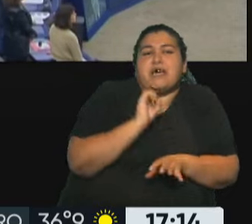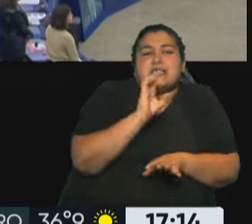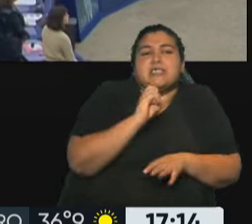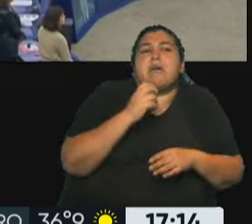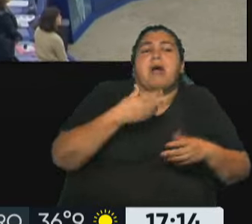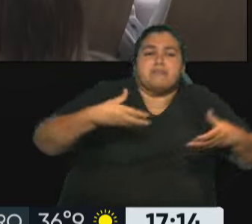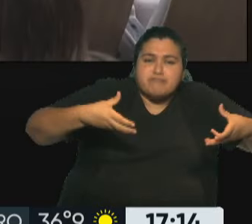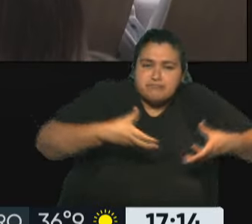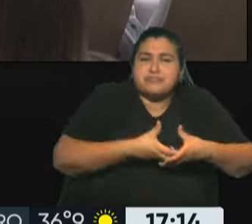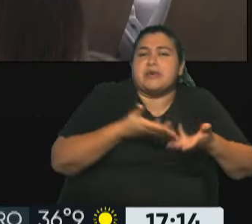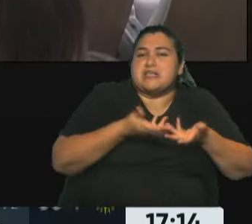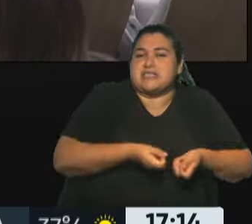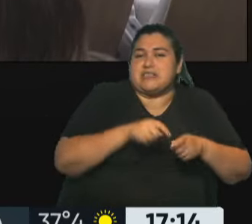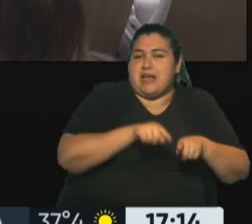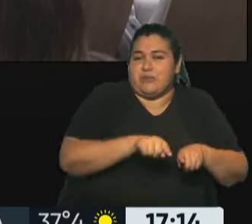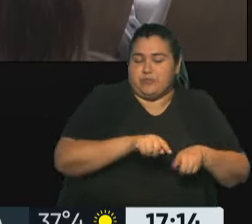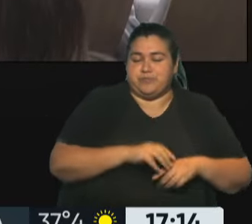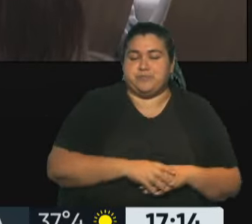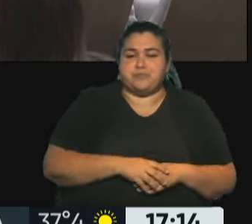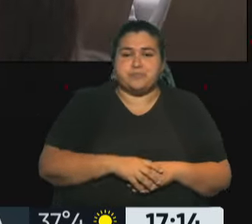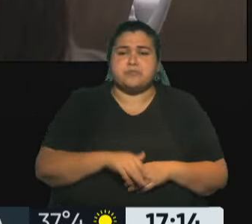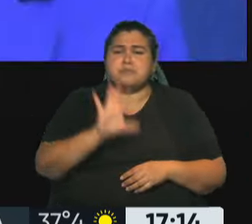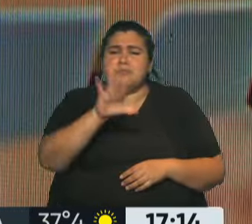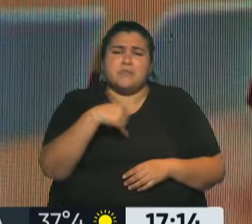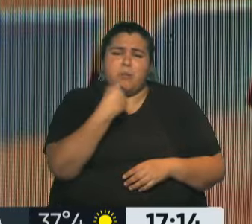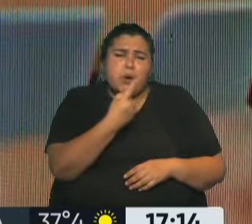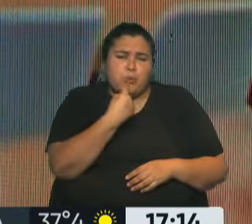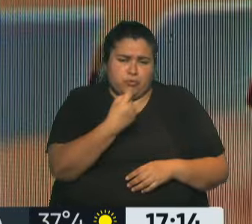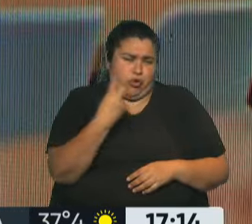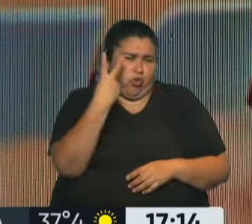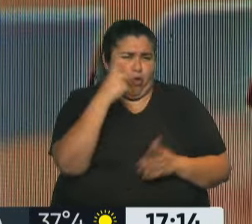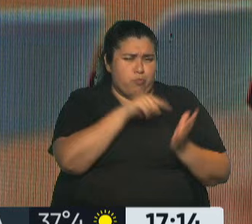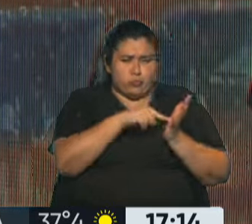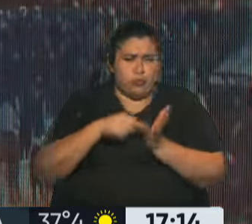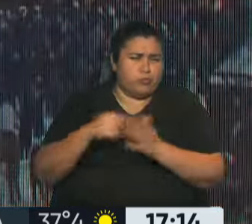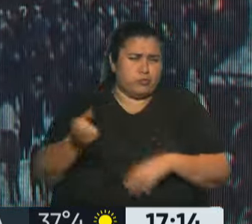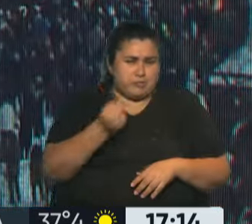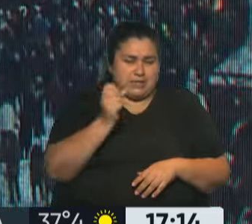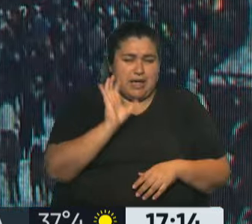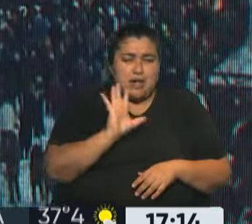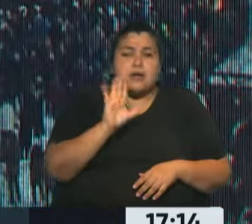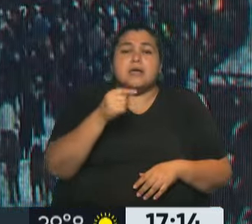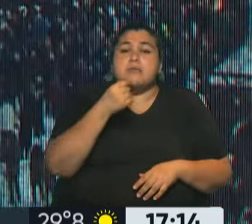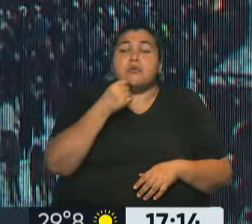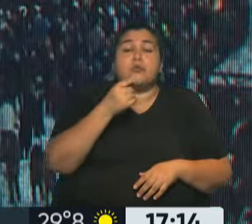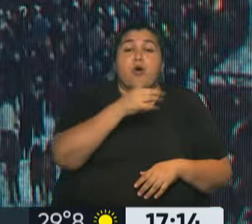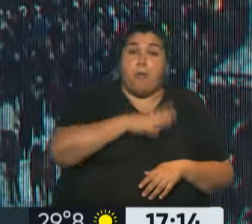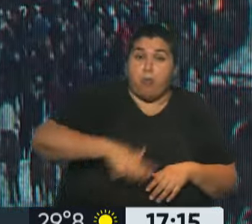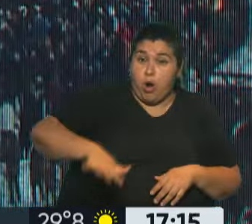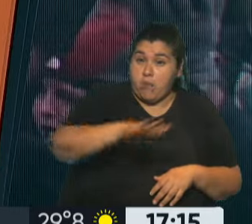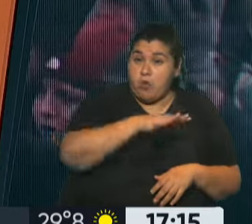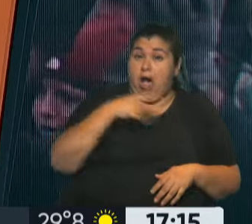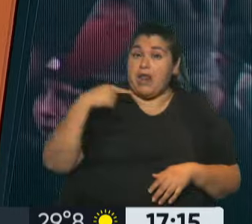pasa ahora con el apoyo este del 20-23%. Quería hacerle dos preguntas muy, muy puntuales. Una, el pueblo alemán,